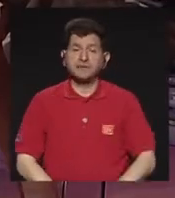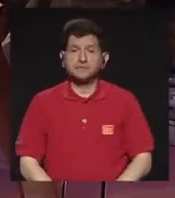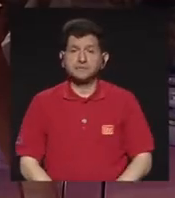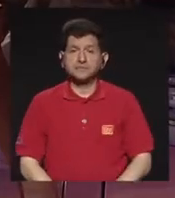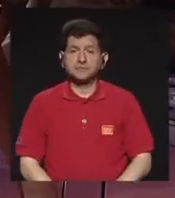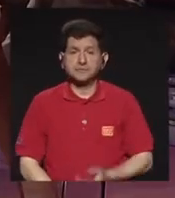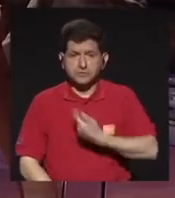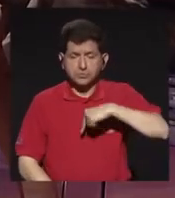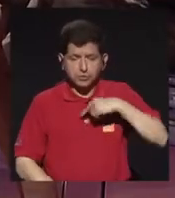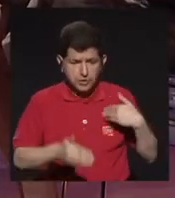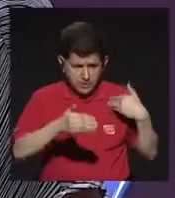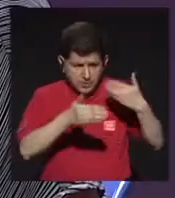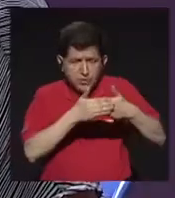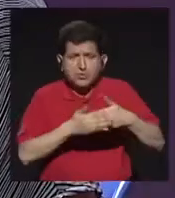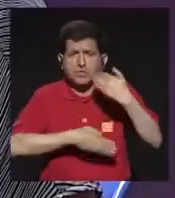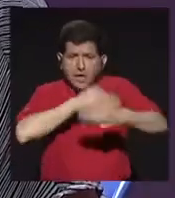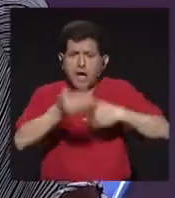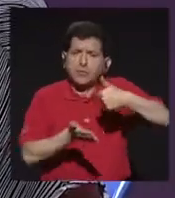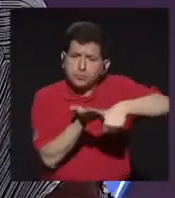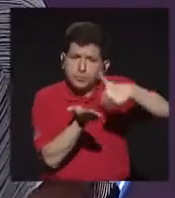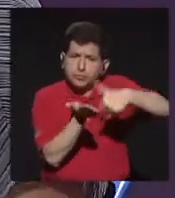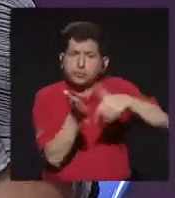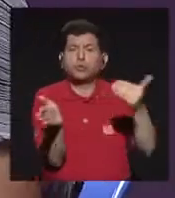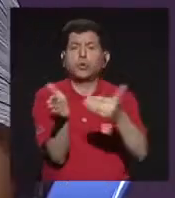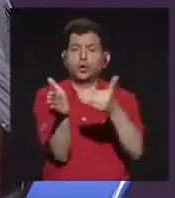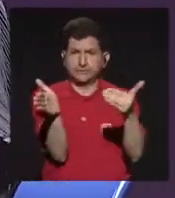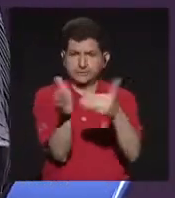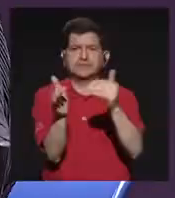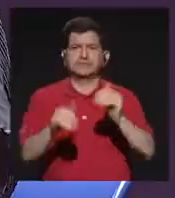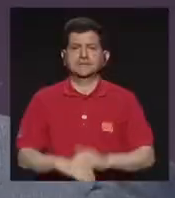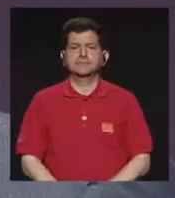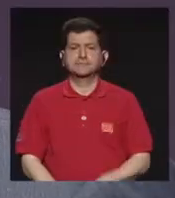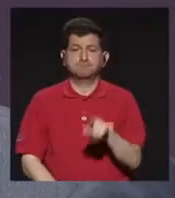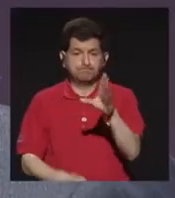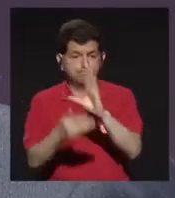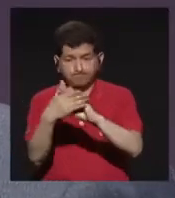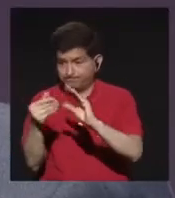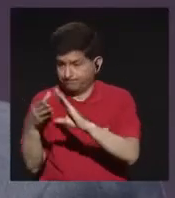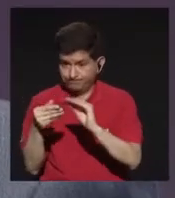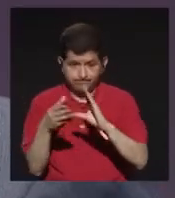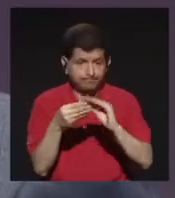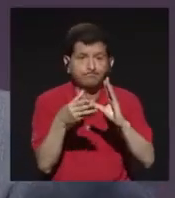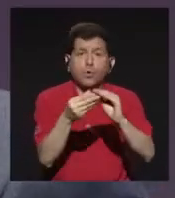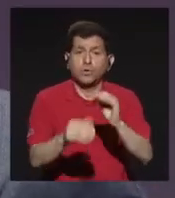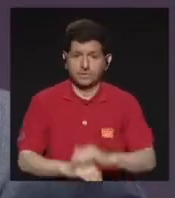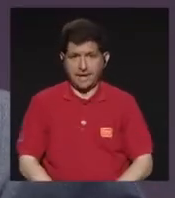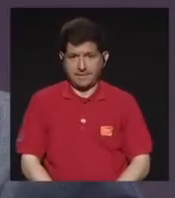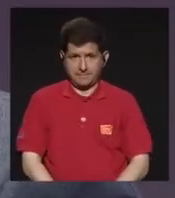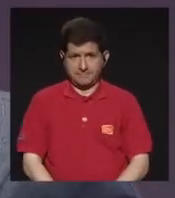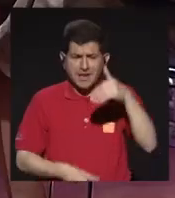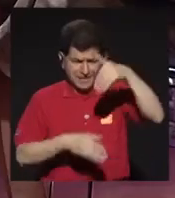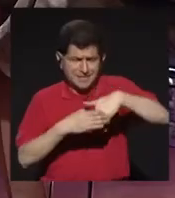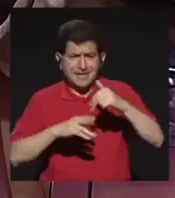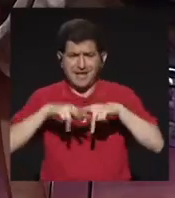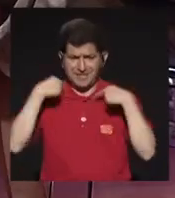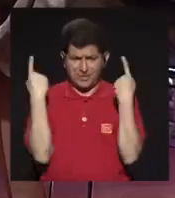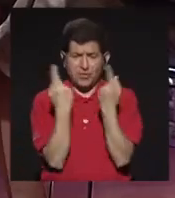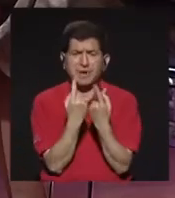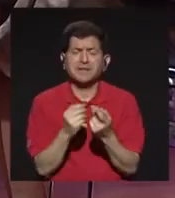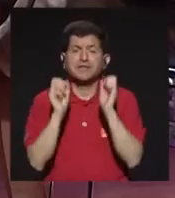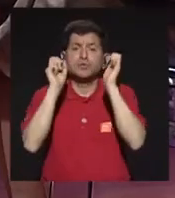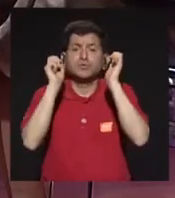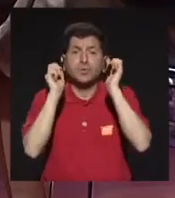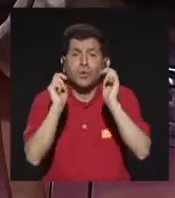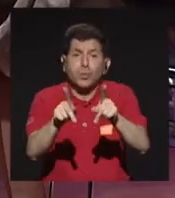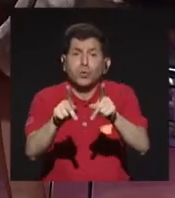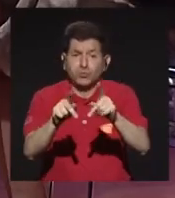nos acercamos a un nuevo proceso electoral. Y entonces cuéntenos cómo hacen las mujeres en los partidos para tener la